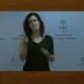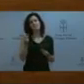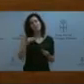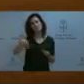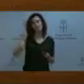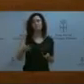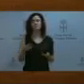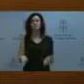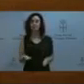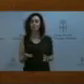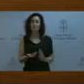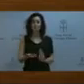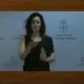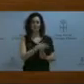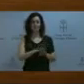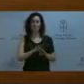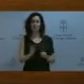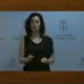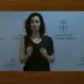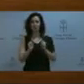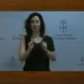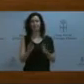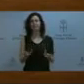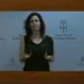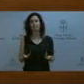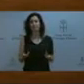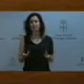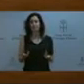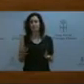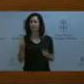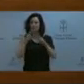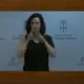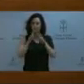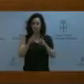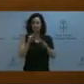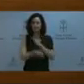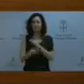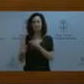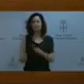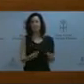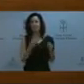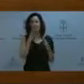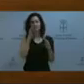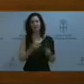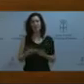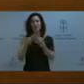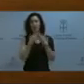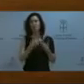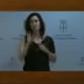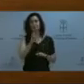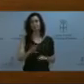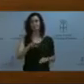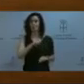pero que antes de ser discutidas tendrían que ser exploradas de forma real. De hecho, nos consta que en otras comunidades